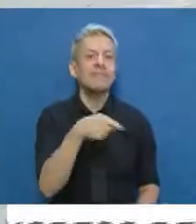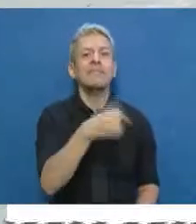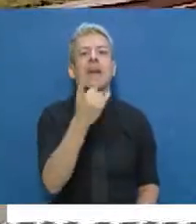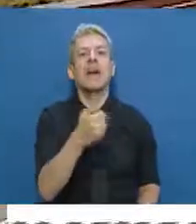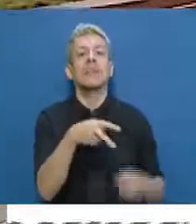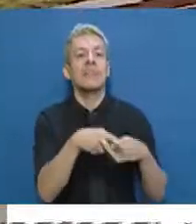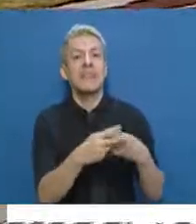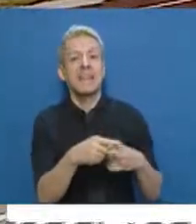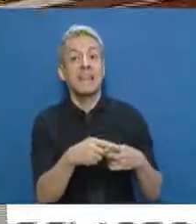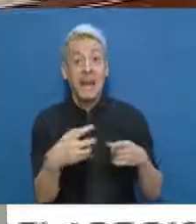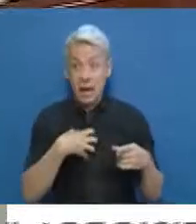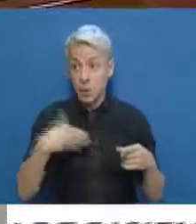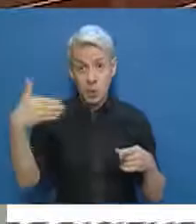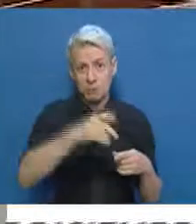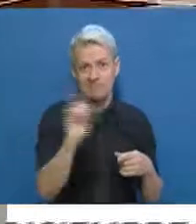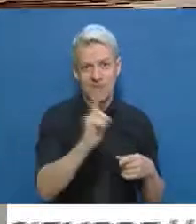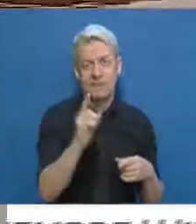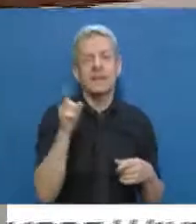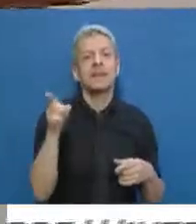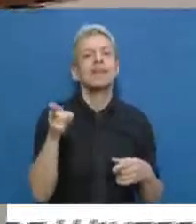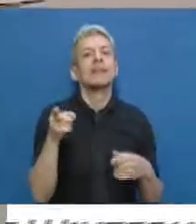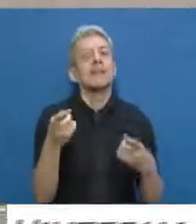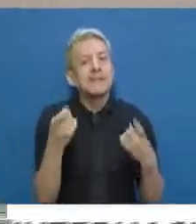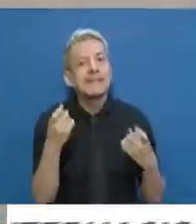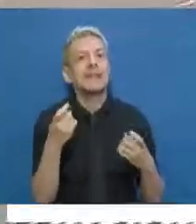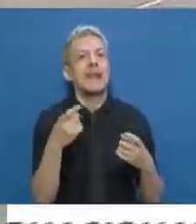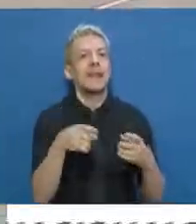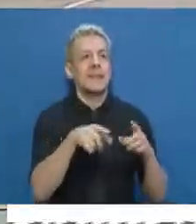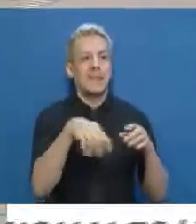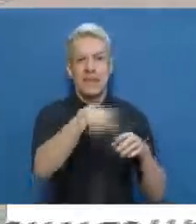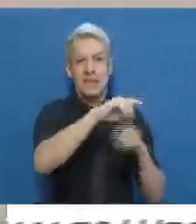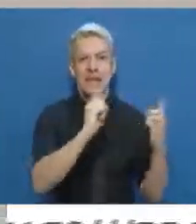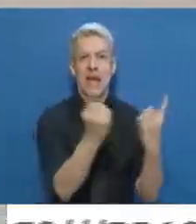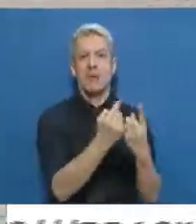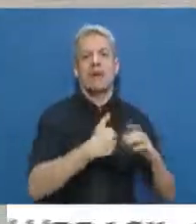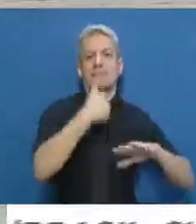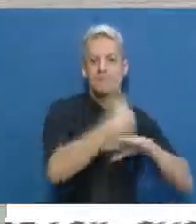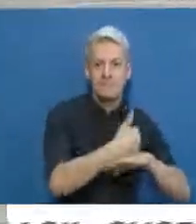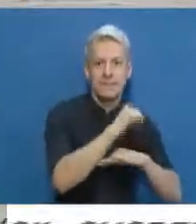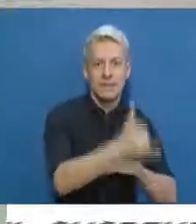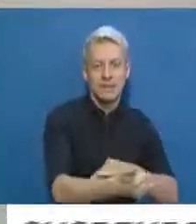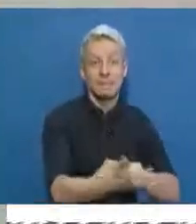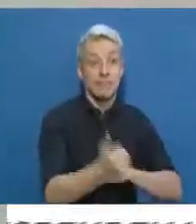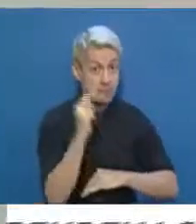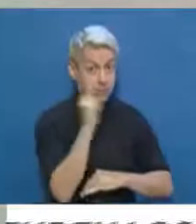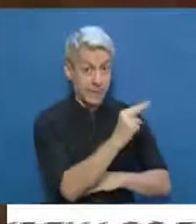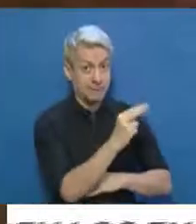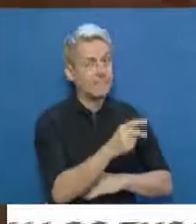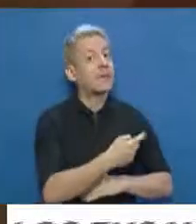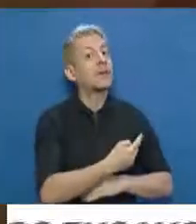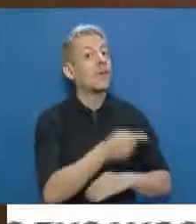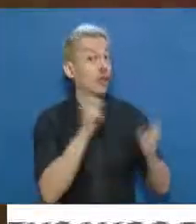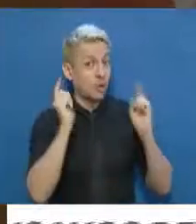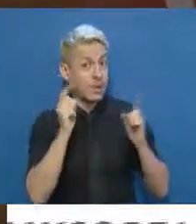no con los chicos, pero sí con la necesidad de estar presente en el establecimiento. Si te parece, escuchamos la palabra